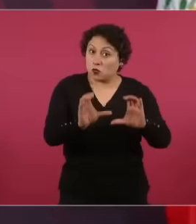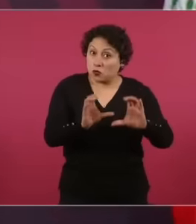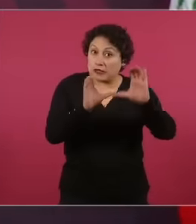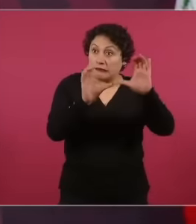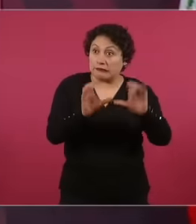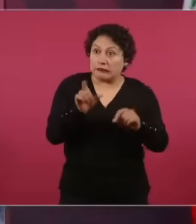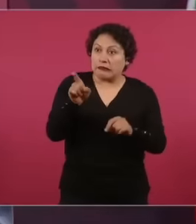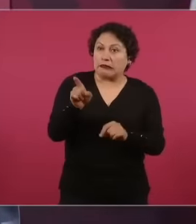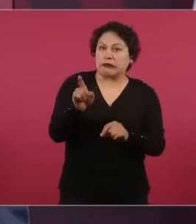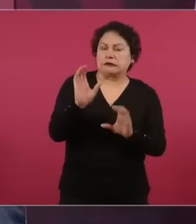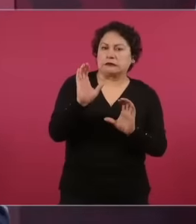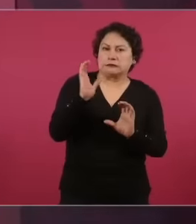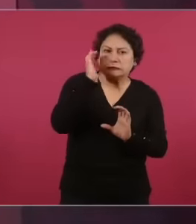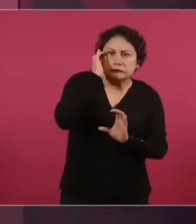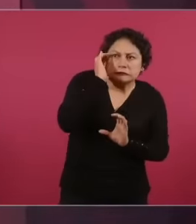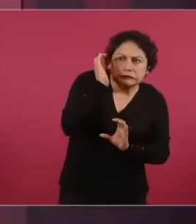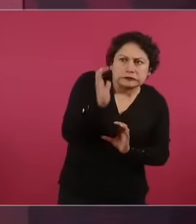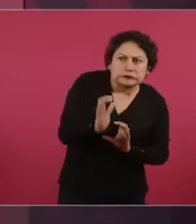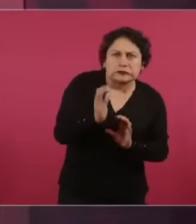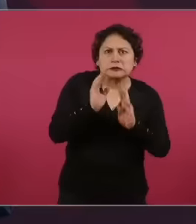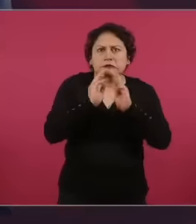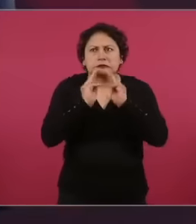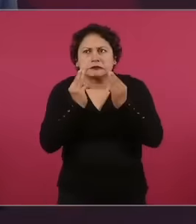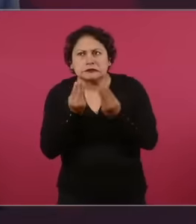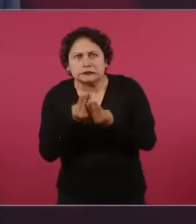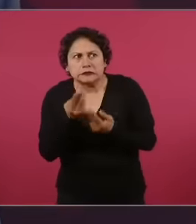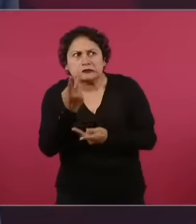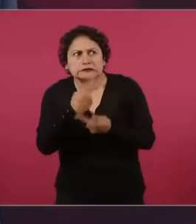hermano, si supieras,